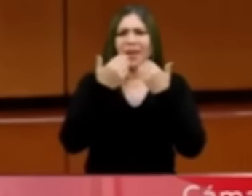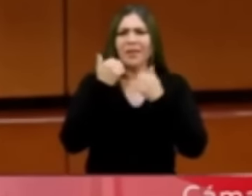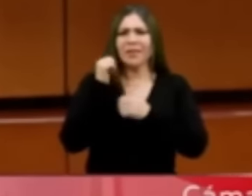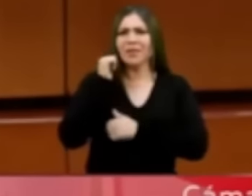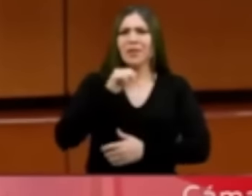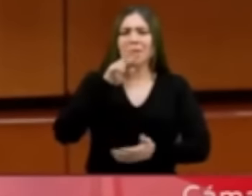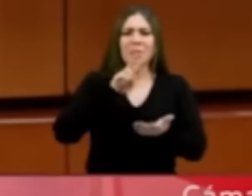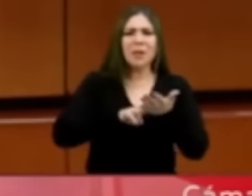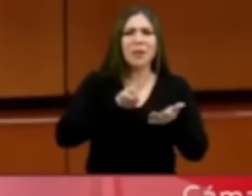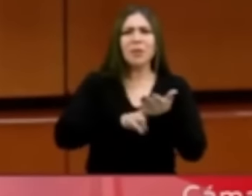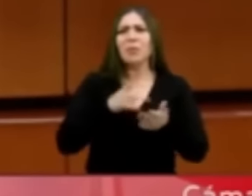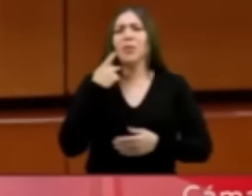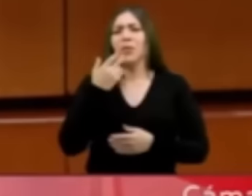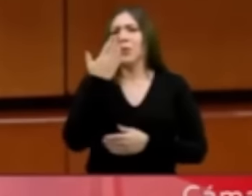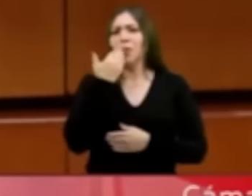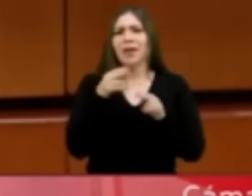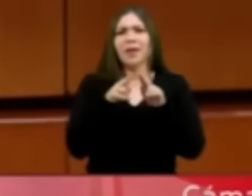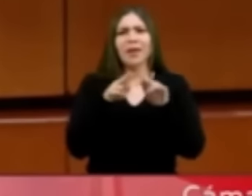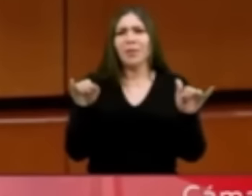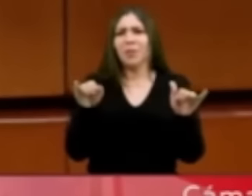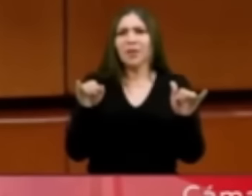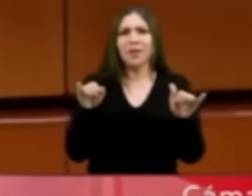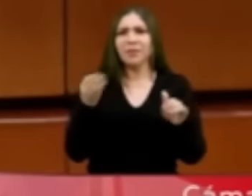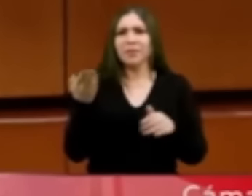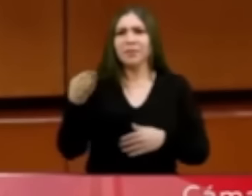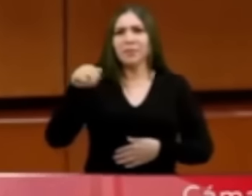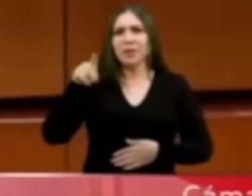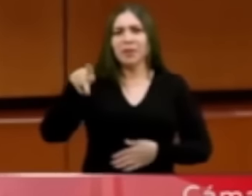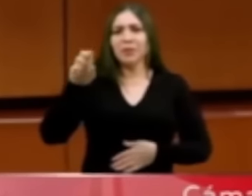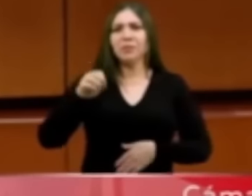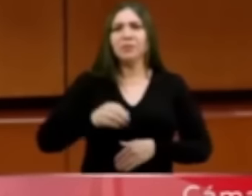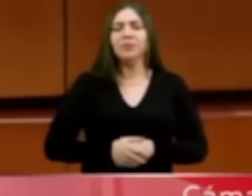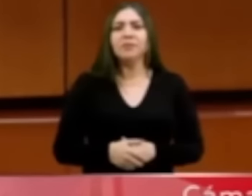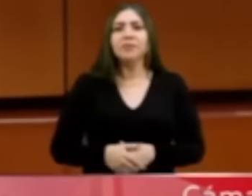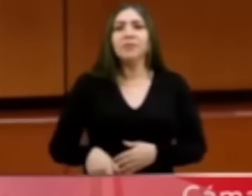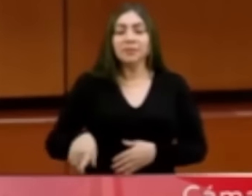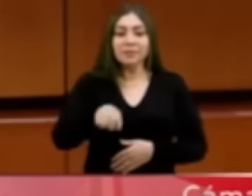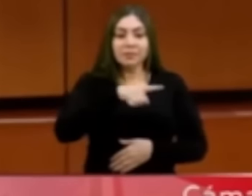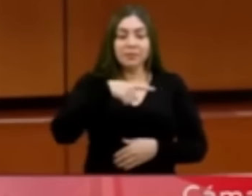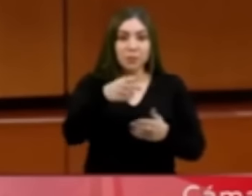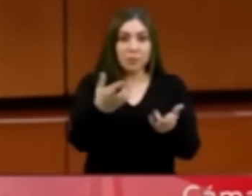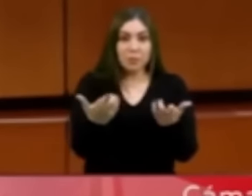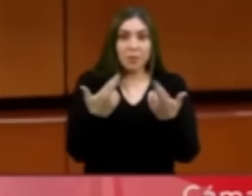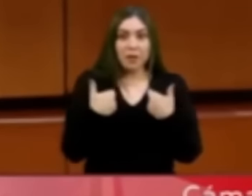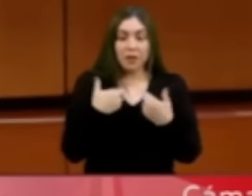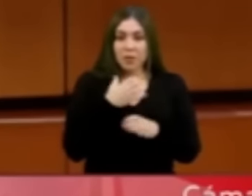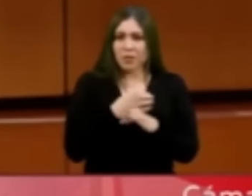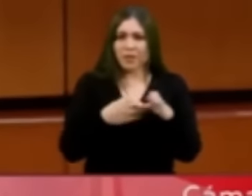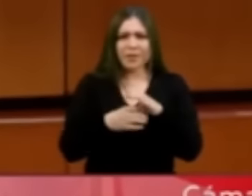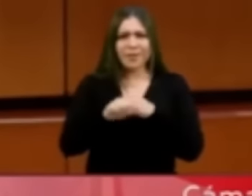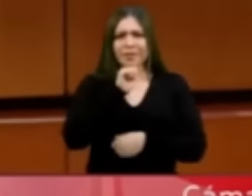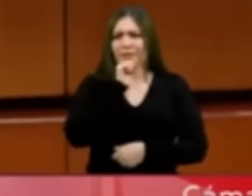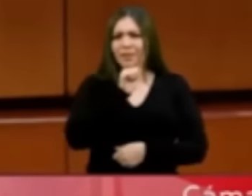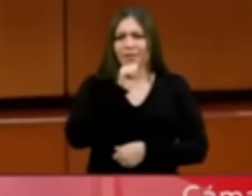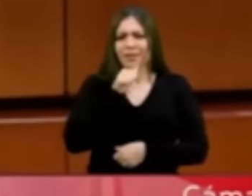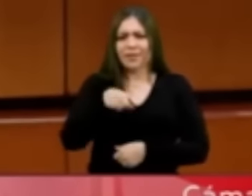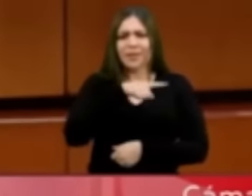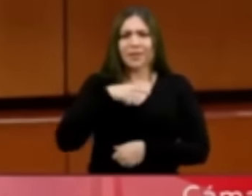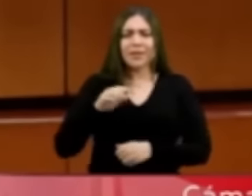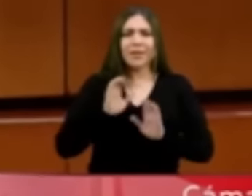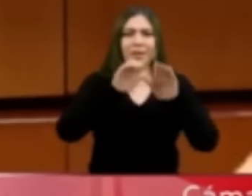autoridad política, ninguna, Marco. A nosotros no nos ha regalado nada. Nuestra presencia en Acción Nacional nos la